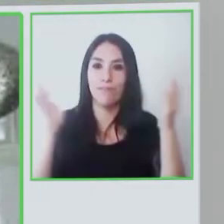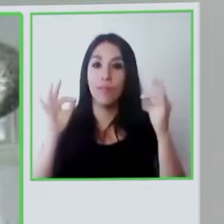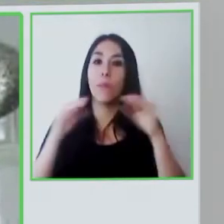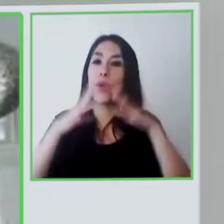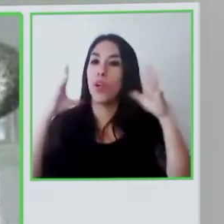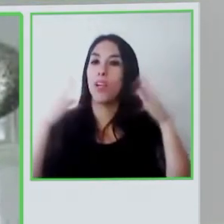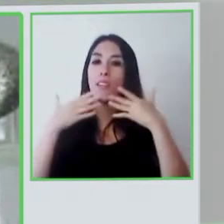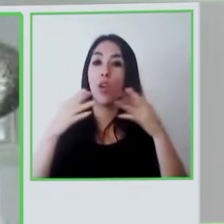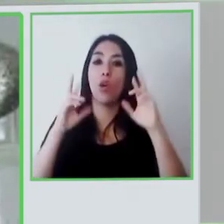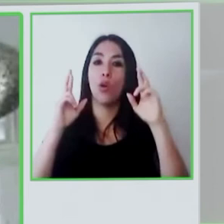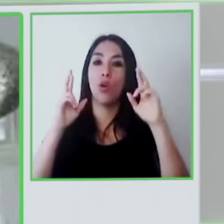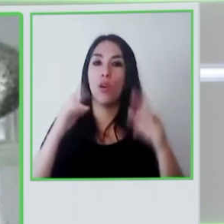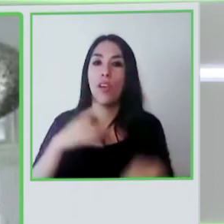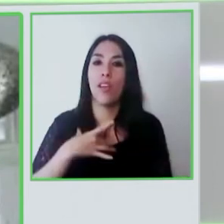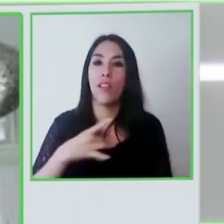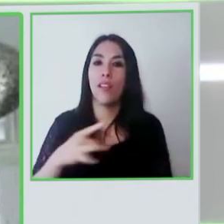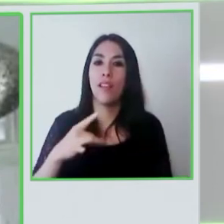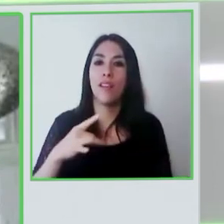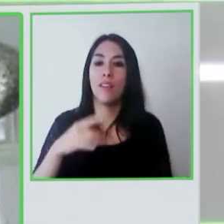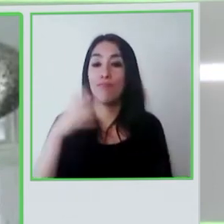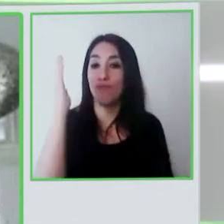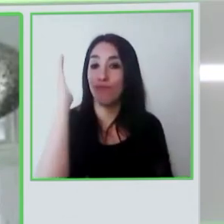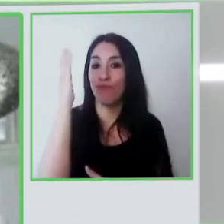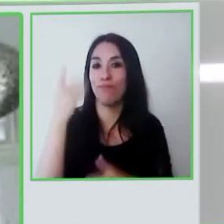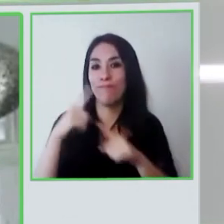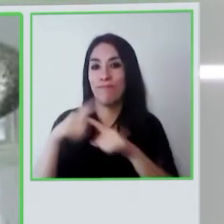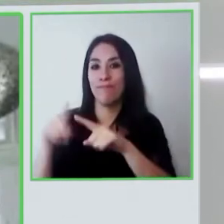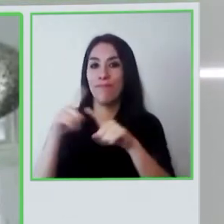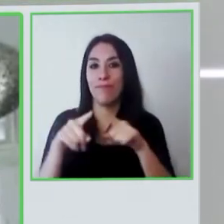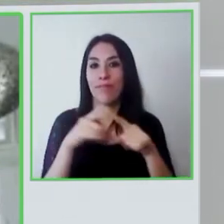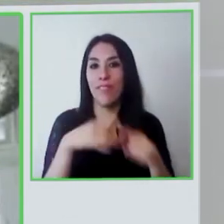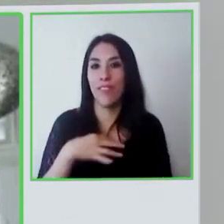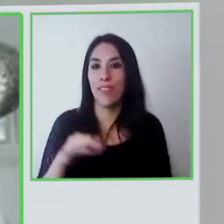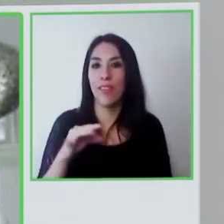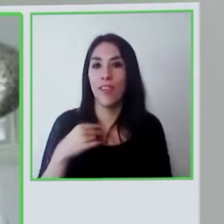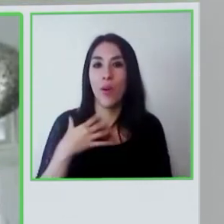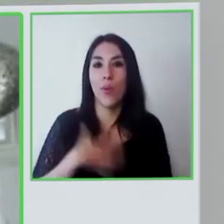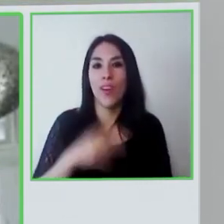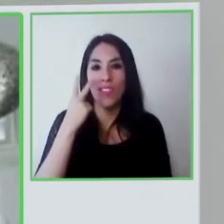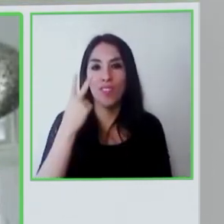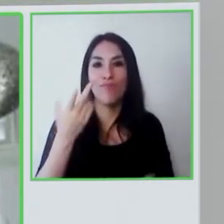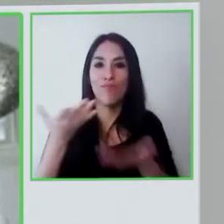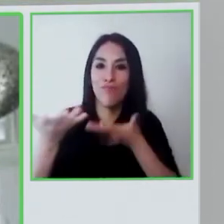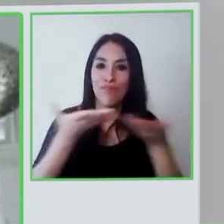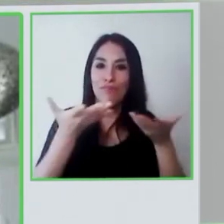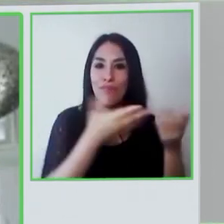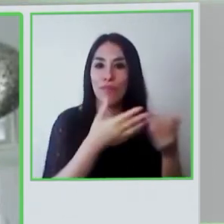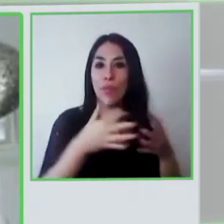su día y estoy muy ansiosa por escuchar su pregunta y sus comentarios muchas gracias